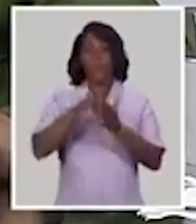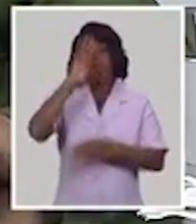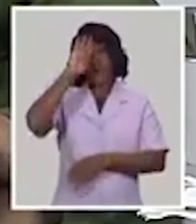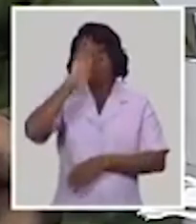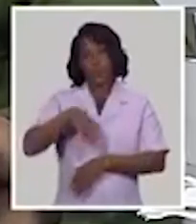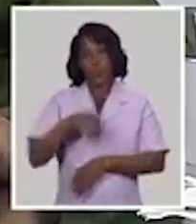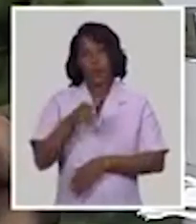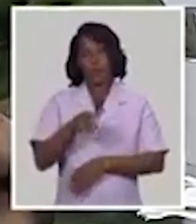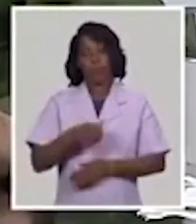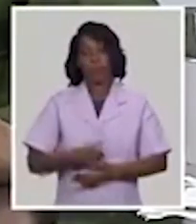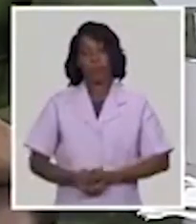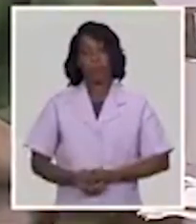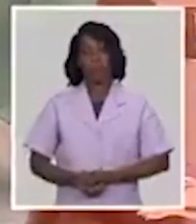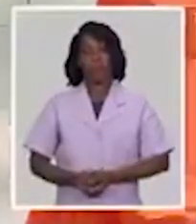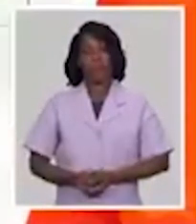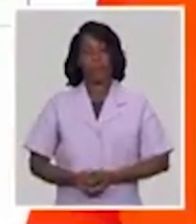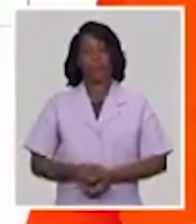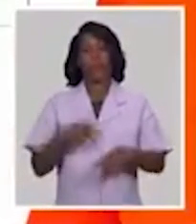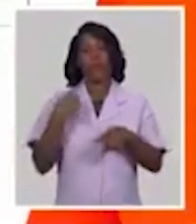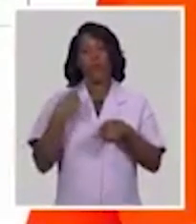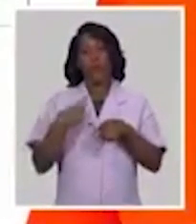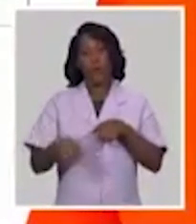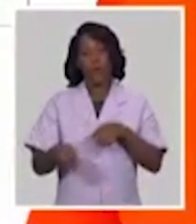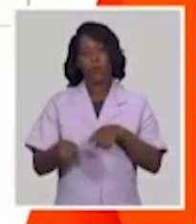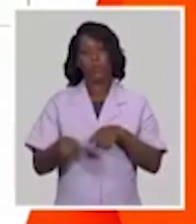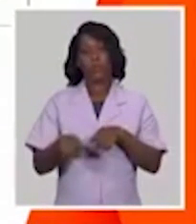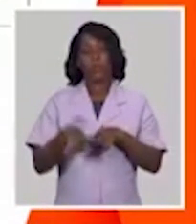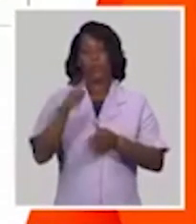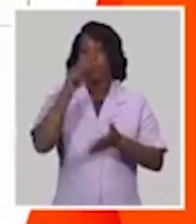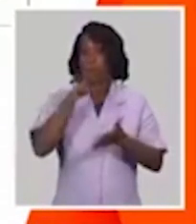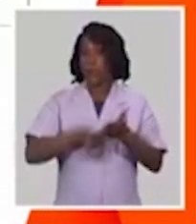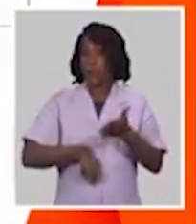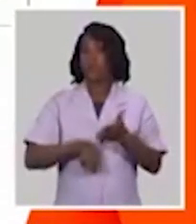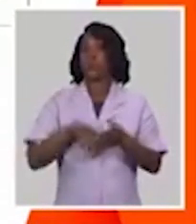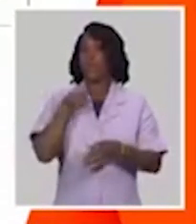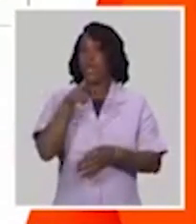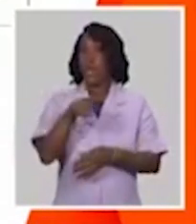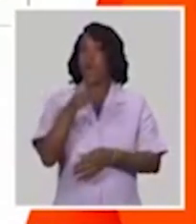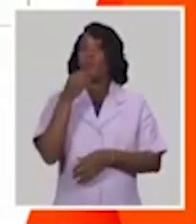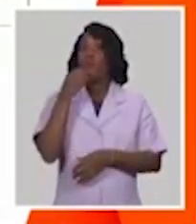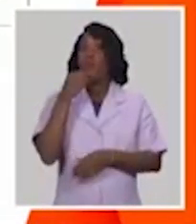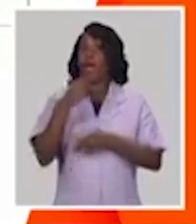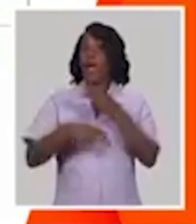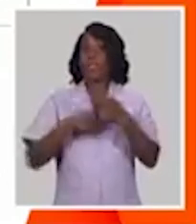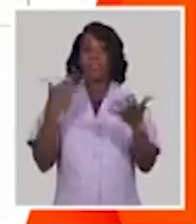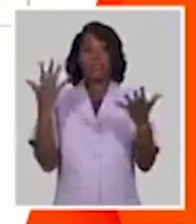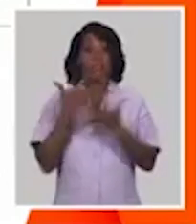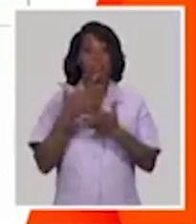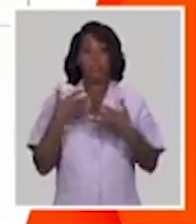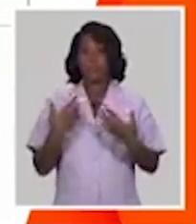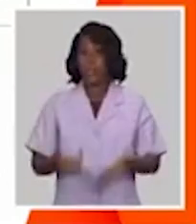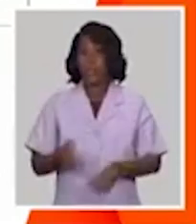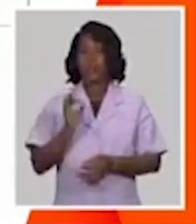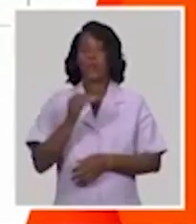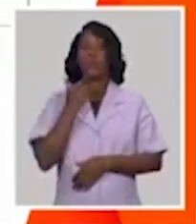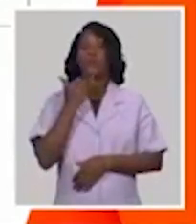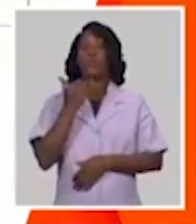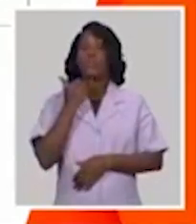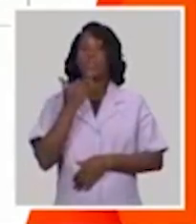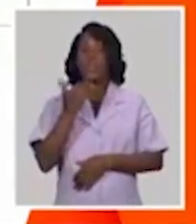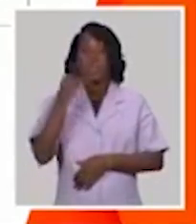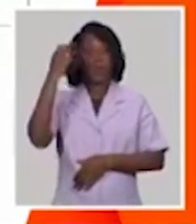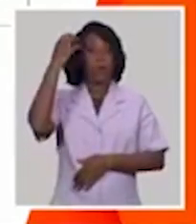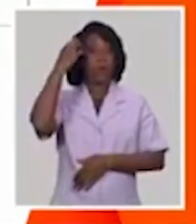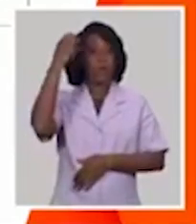Defensa Provincial. Se faculta para la imposición de dichas multas a la Policía Nacional Revolucionaria y otros órganos del Ministerio